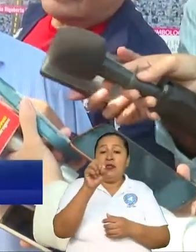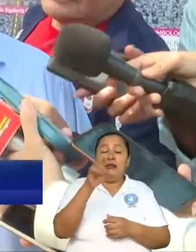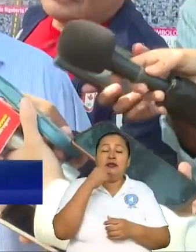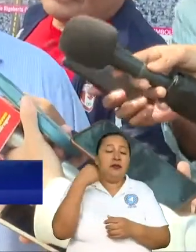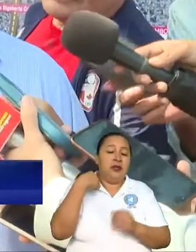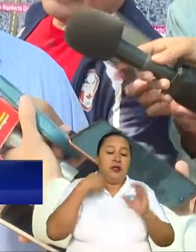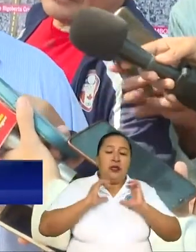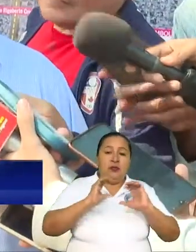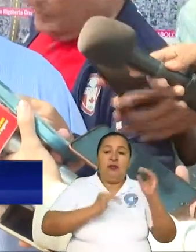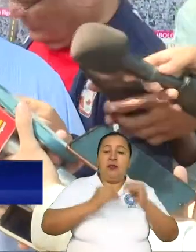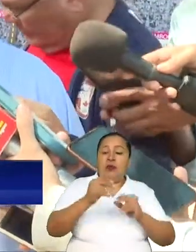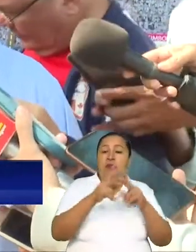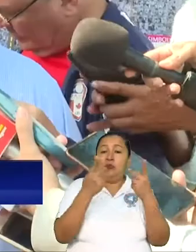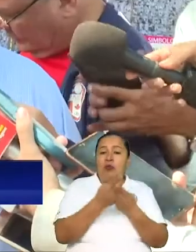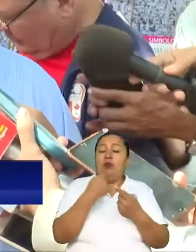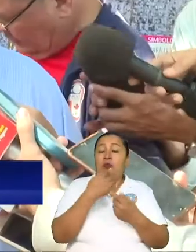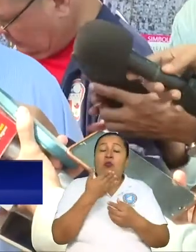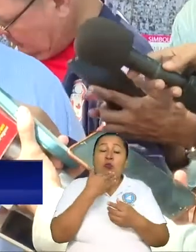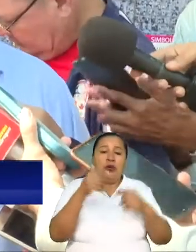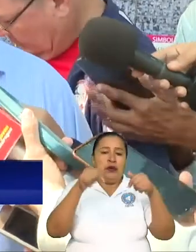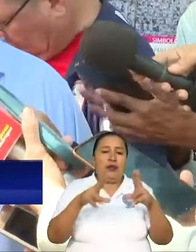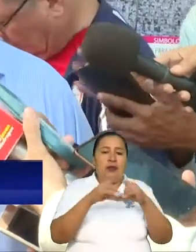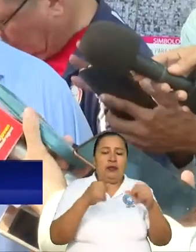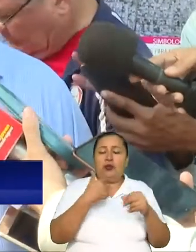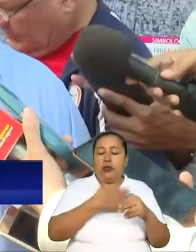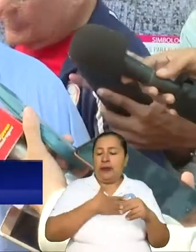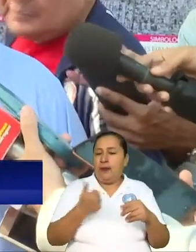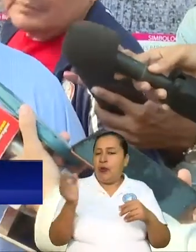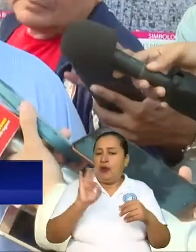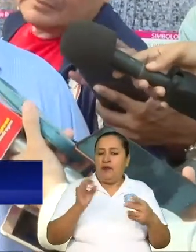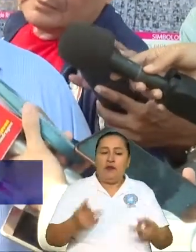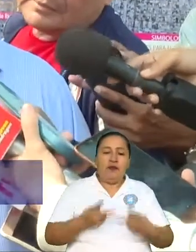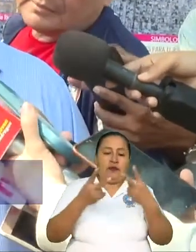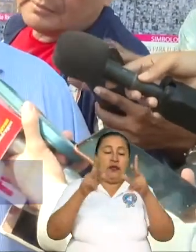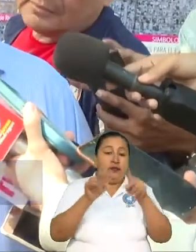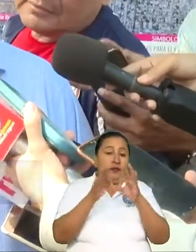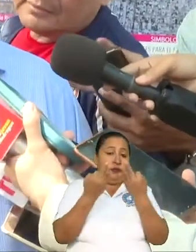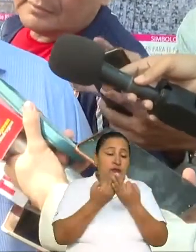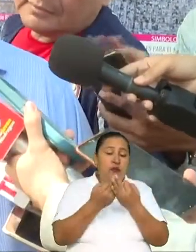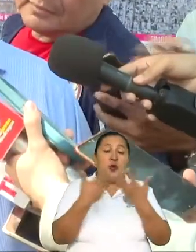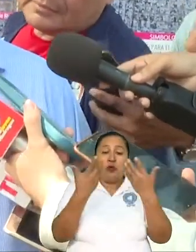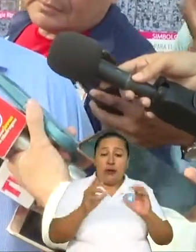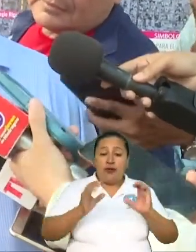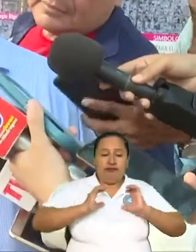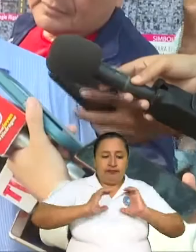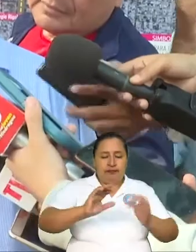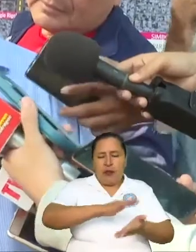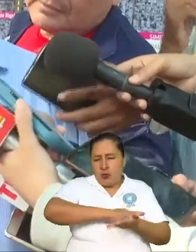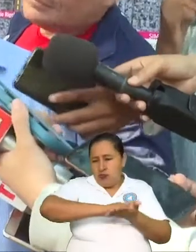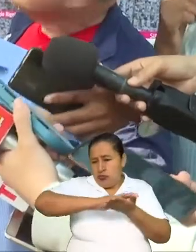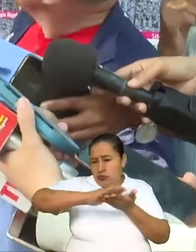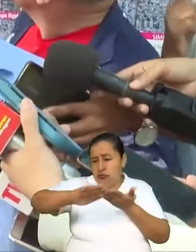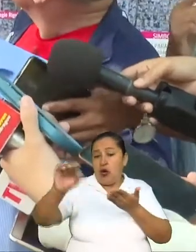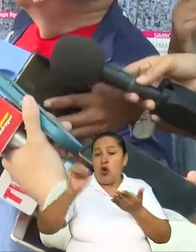siempre en Managua por el impacto rápido que tiene en la vida, en la calidad de vida de nuestra familia. Las calles, una vez que son asfaltadas